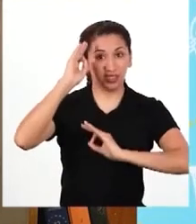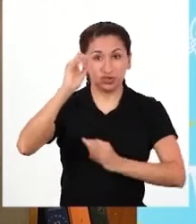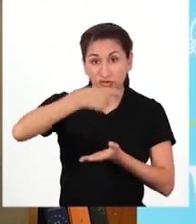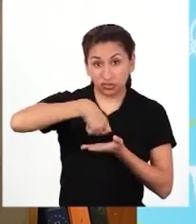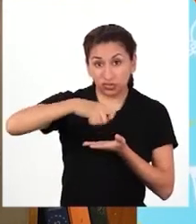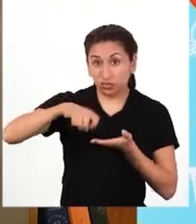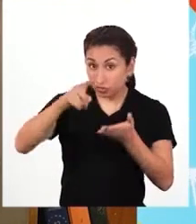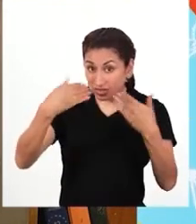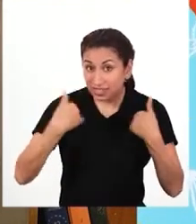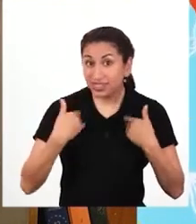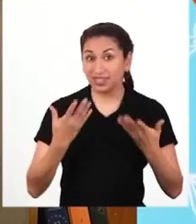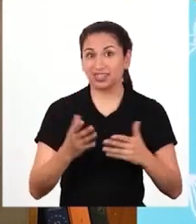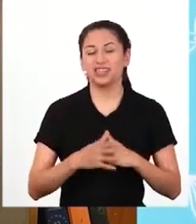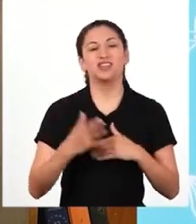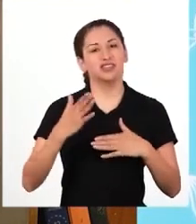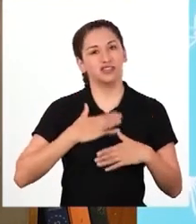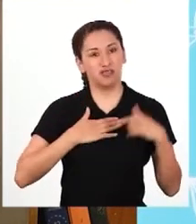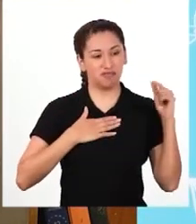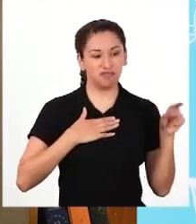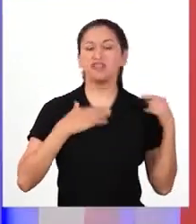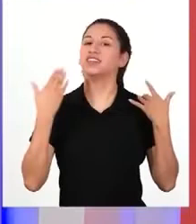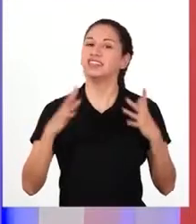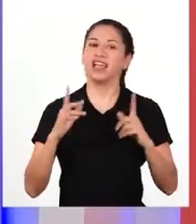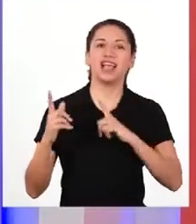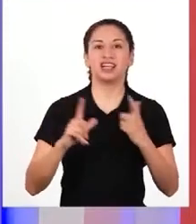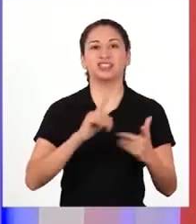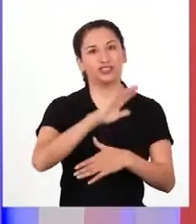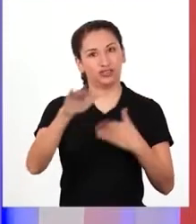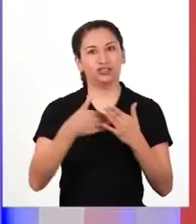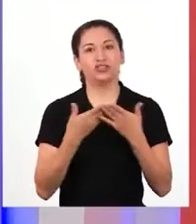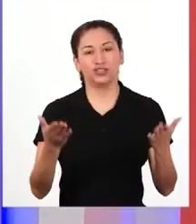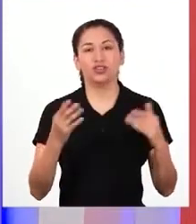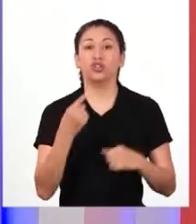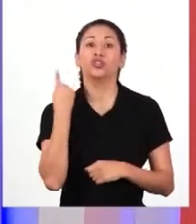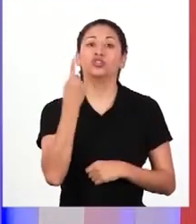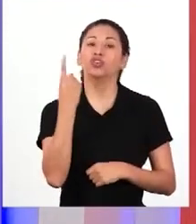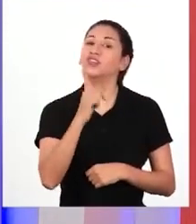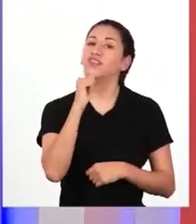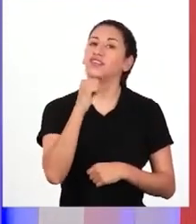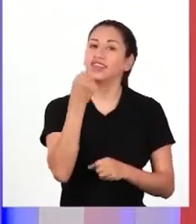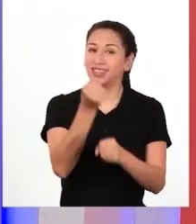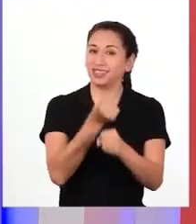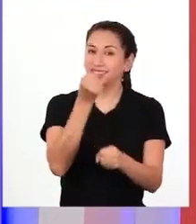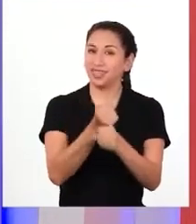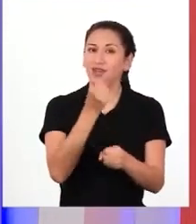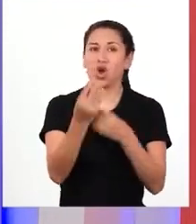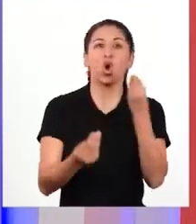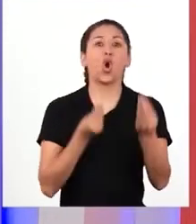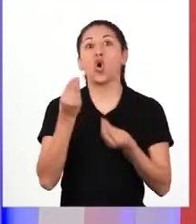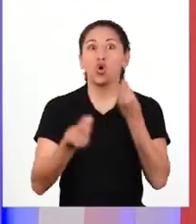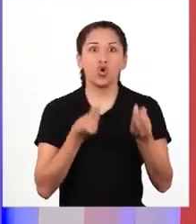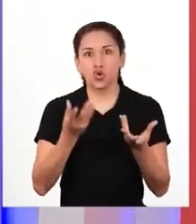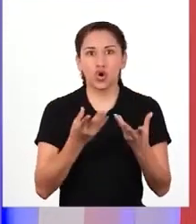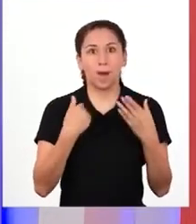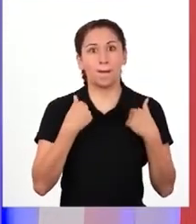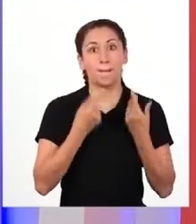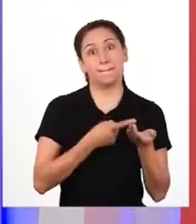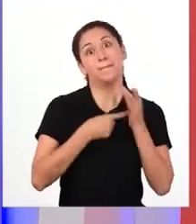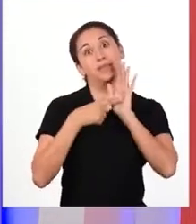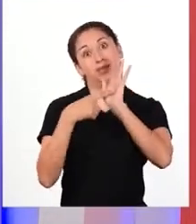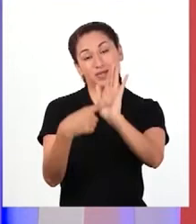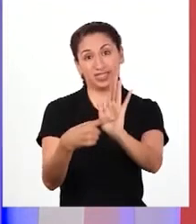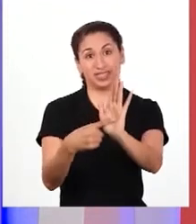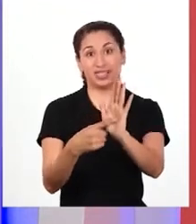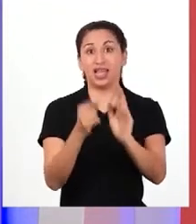presentarlos. ¿Ya tienen sus discursos escritos? Tocino y yo tenemos listo todo, profesora. Solo nos falta trabajar